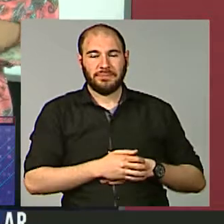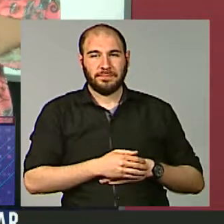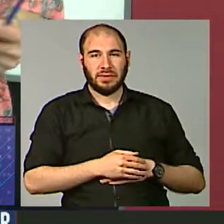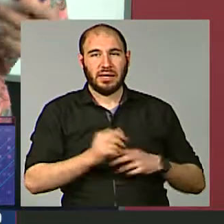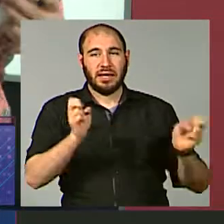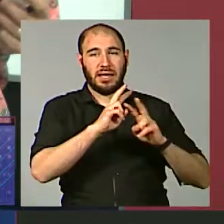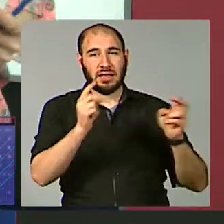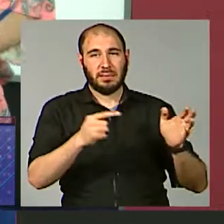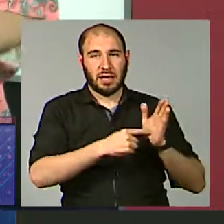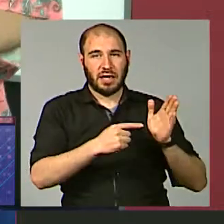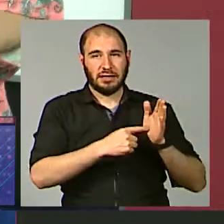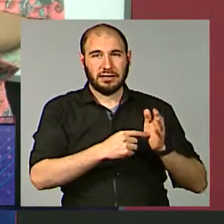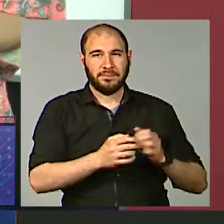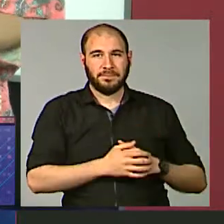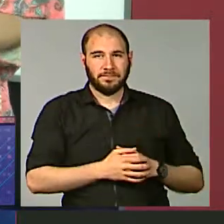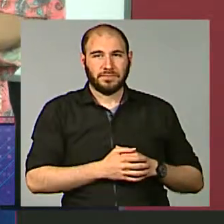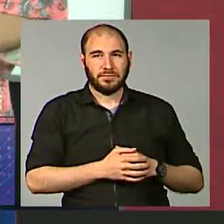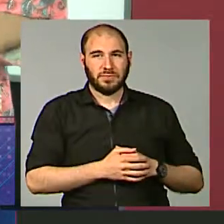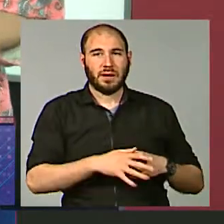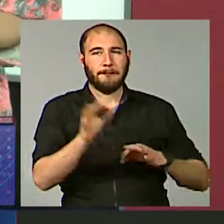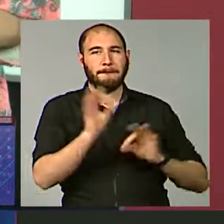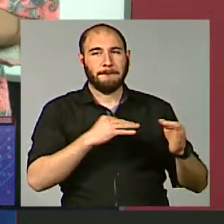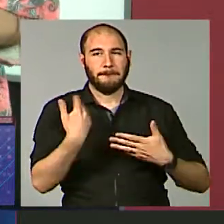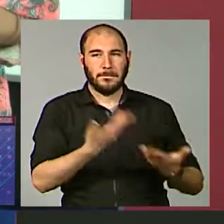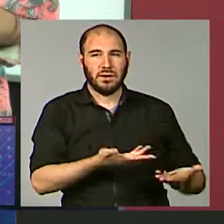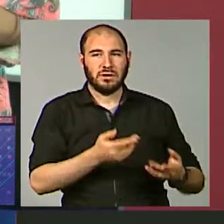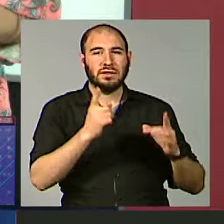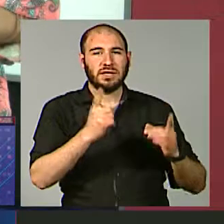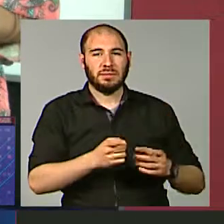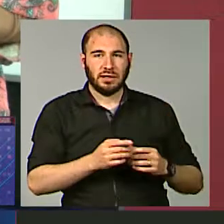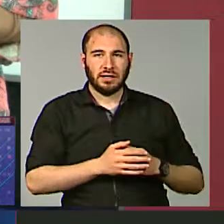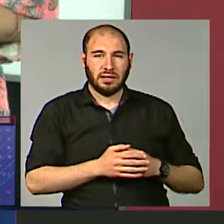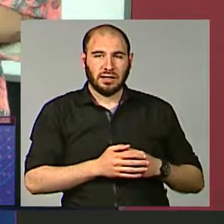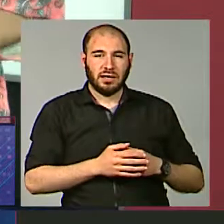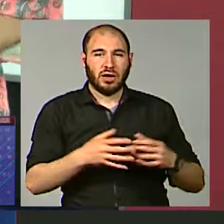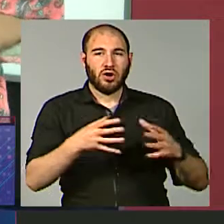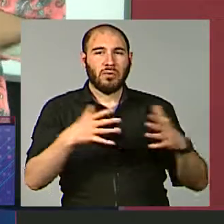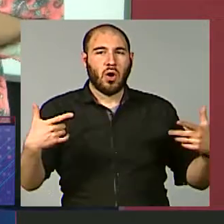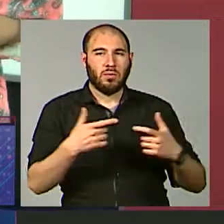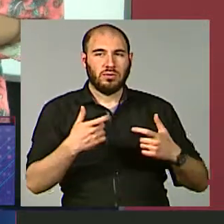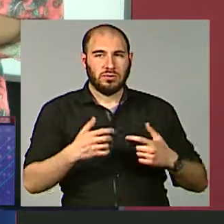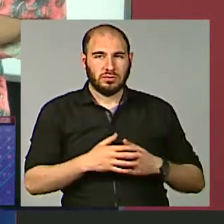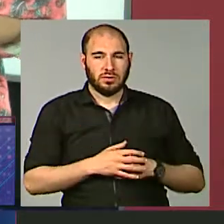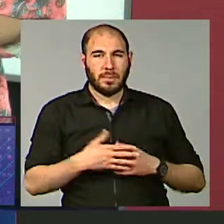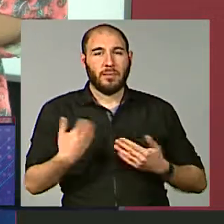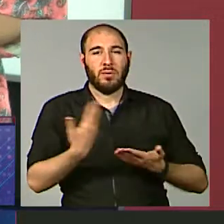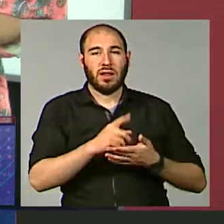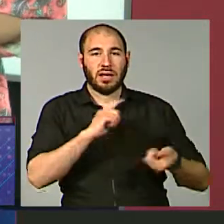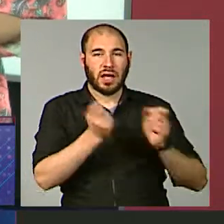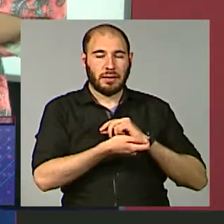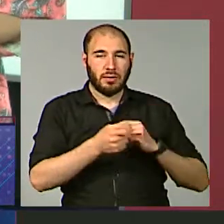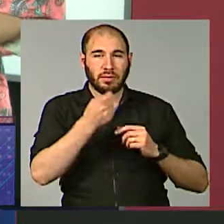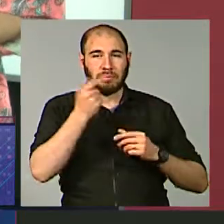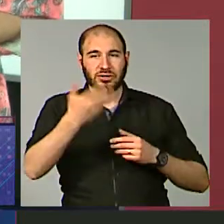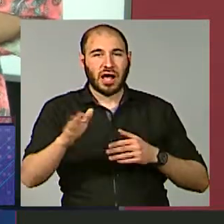esto, lo que tiene que ver con la iniciativa y lo que se encuentran enfrente de la vereda de los que proponen esta modificación, en el caso de